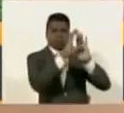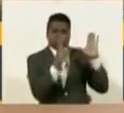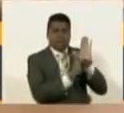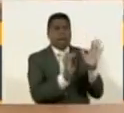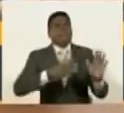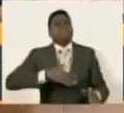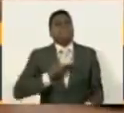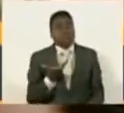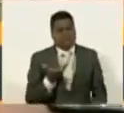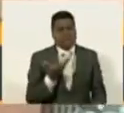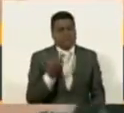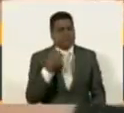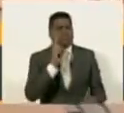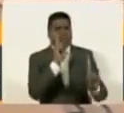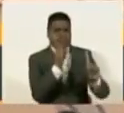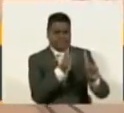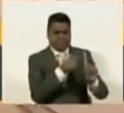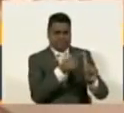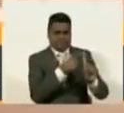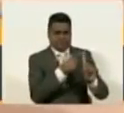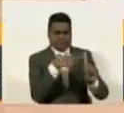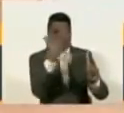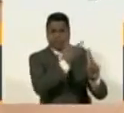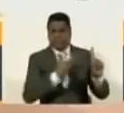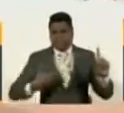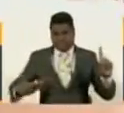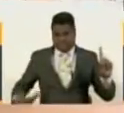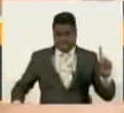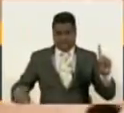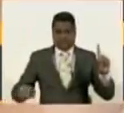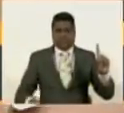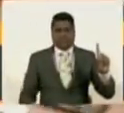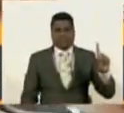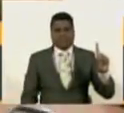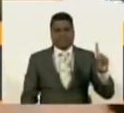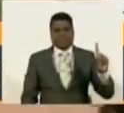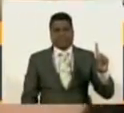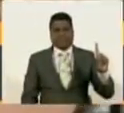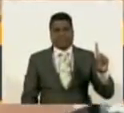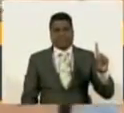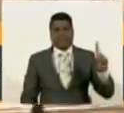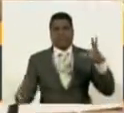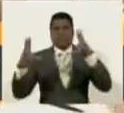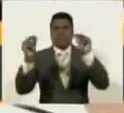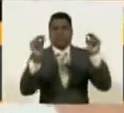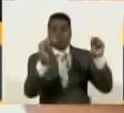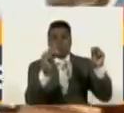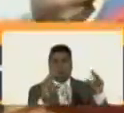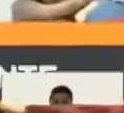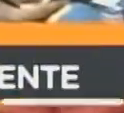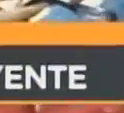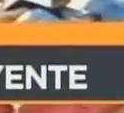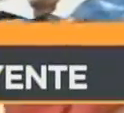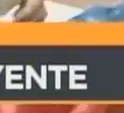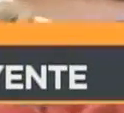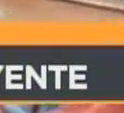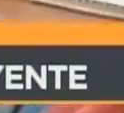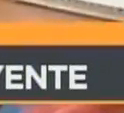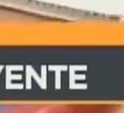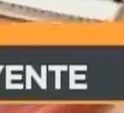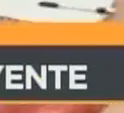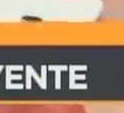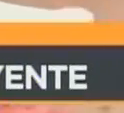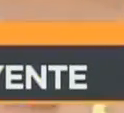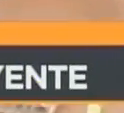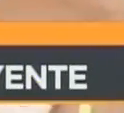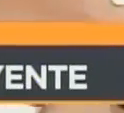podrán tomarla el presidente o presidente de la República en Consejo de Ministros. Presidente o presidente de